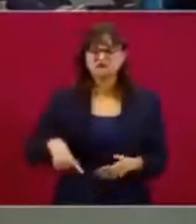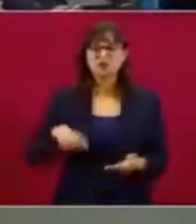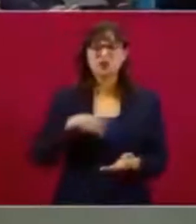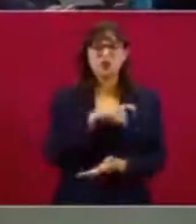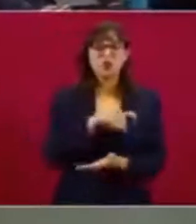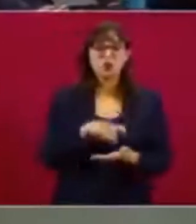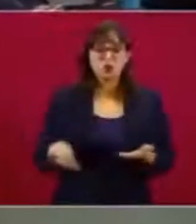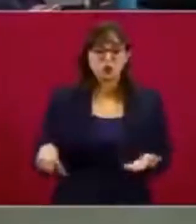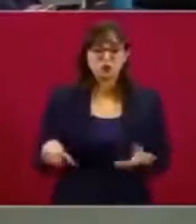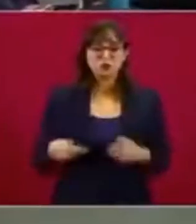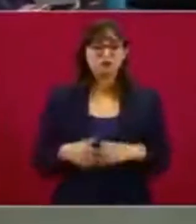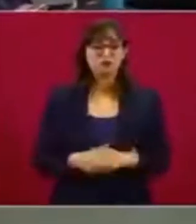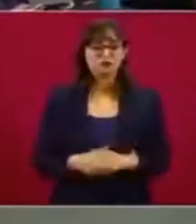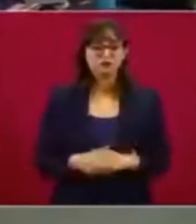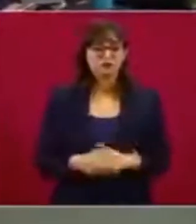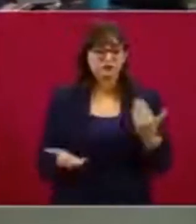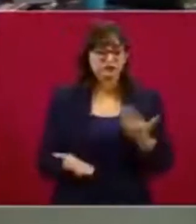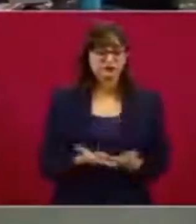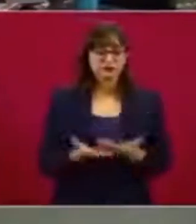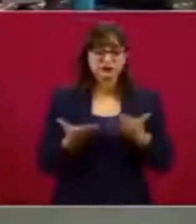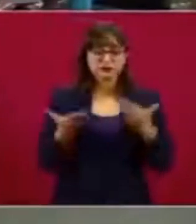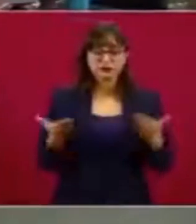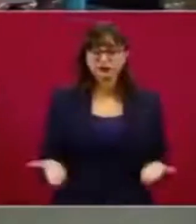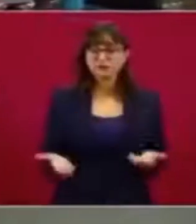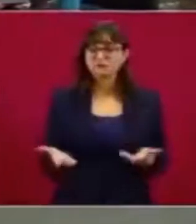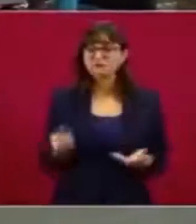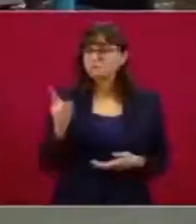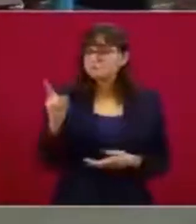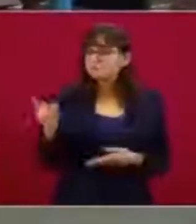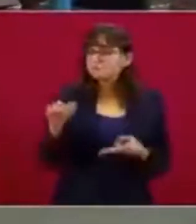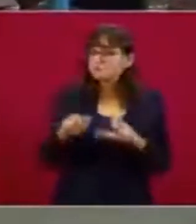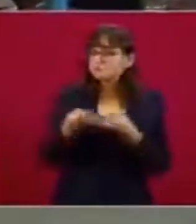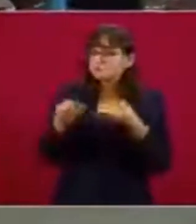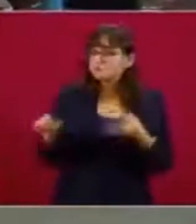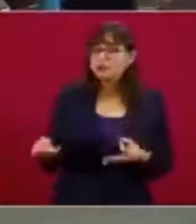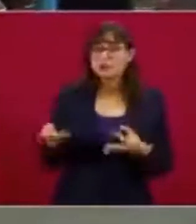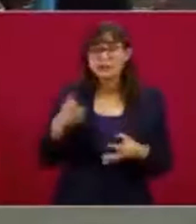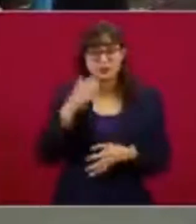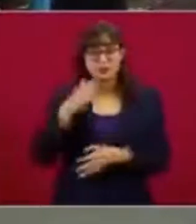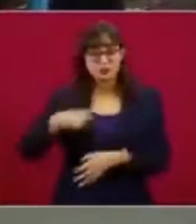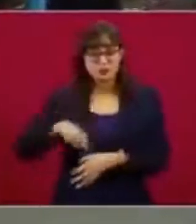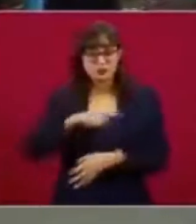y no hay quien quiera comprarlo.